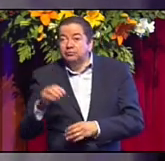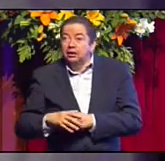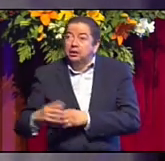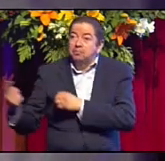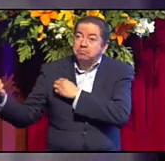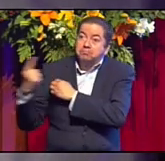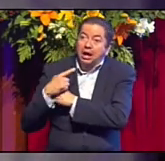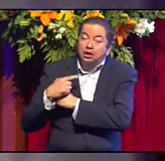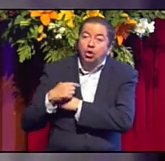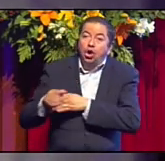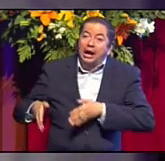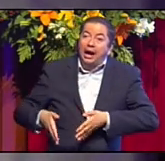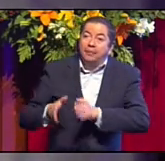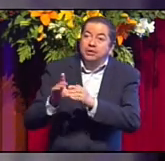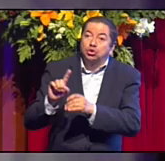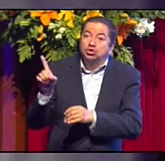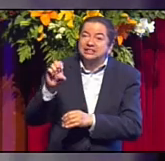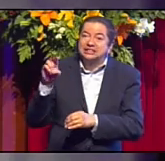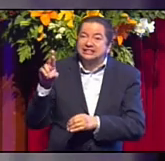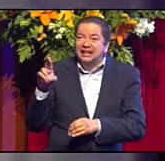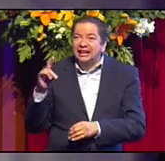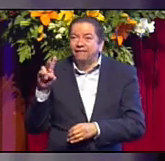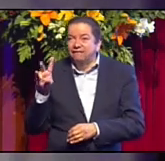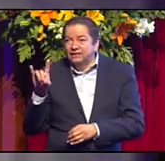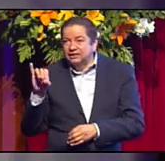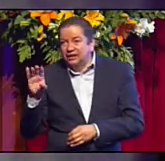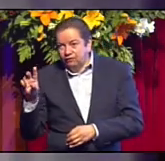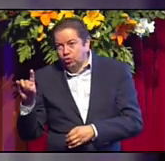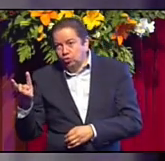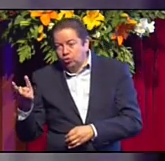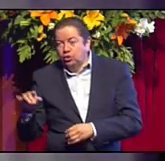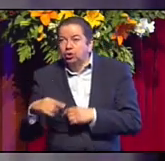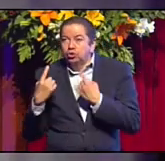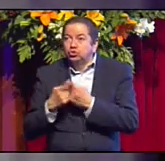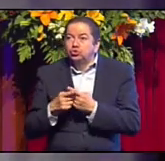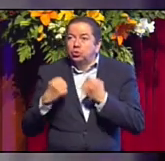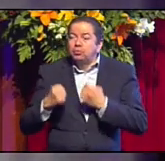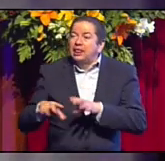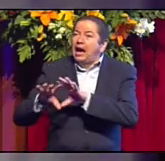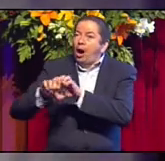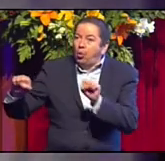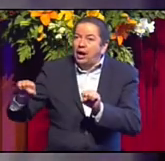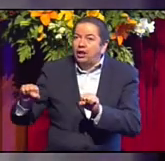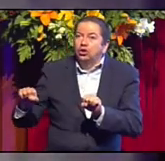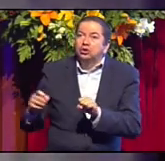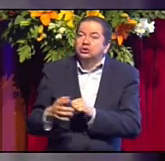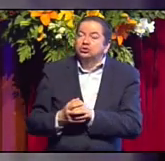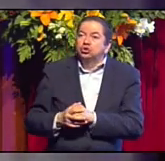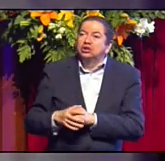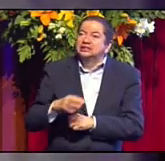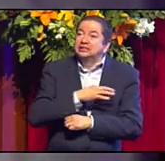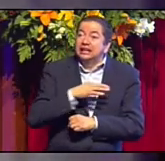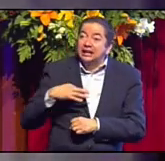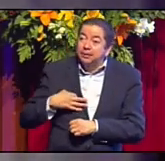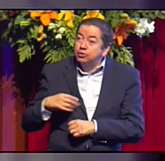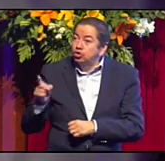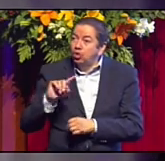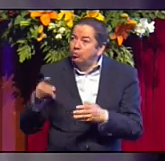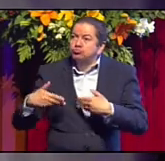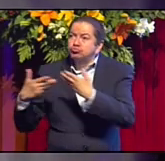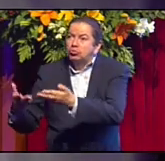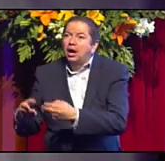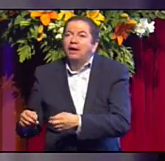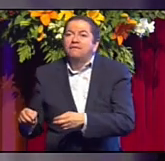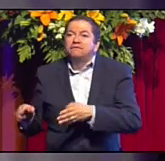Contraloría, cuando los caminos son del Servio, sí podemos pavimentarlo nosotros con acuerdo con el Servio, por ende Seremi no le entregue más los caminos a Vialidad,